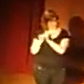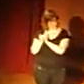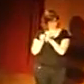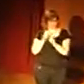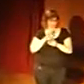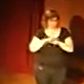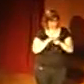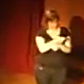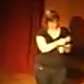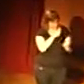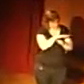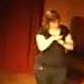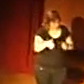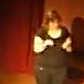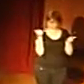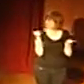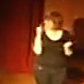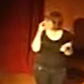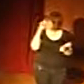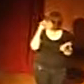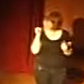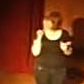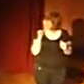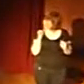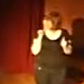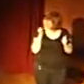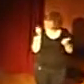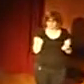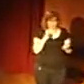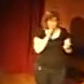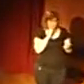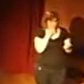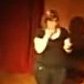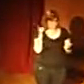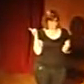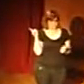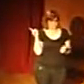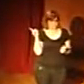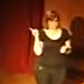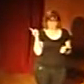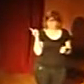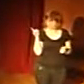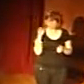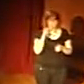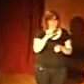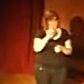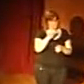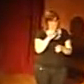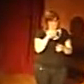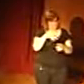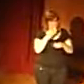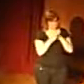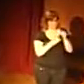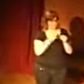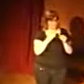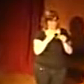versiones y vean lo que les decía al principio como en algunos casos como este eh lo que hace villamil es inventarse